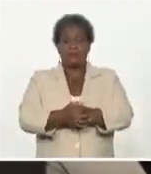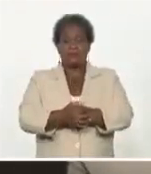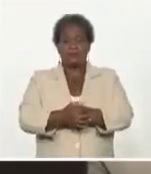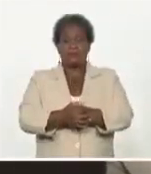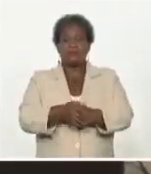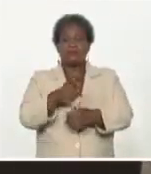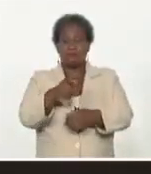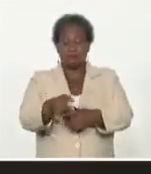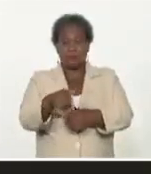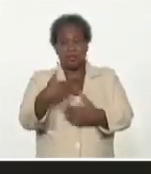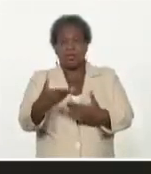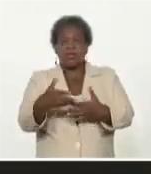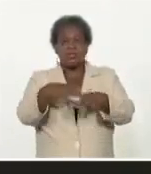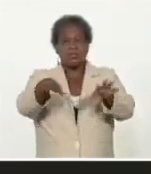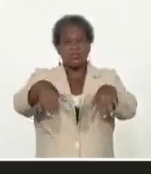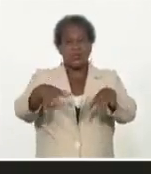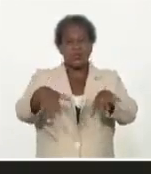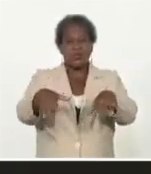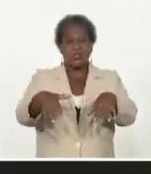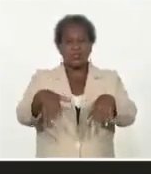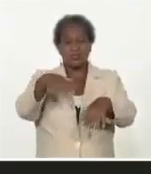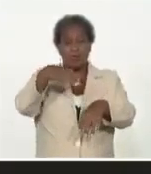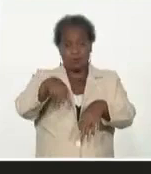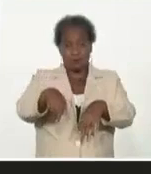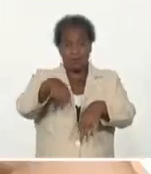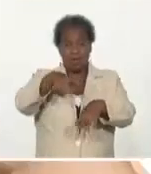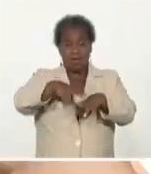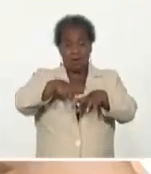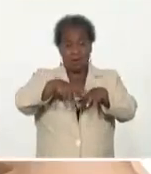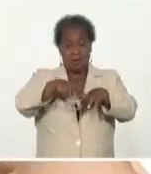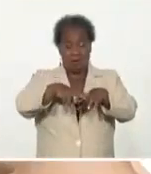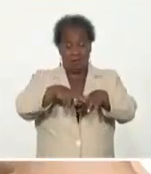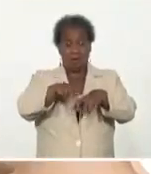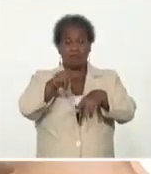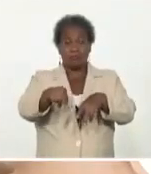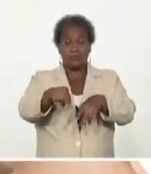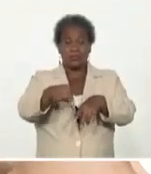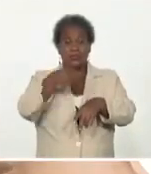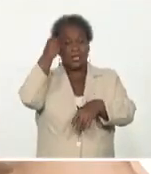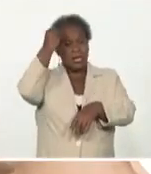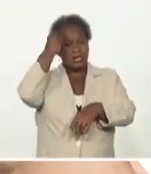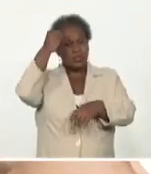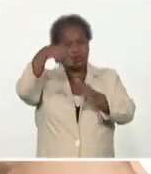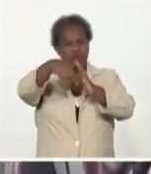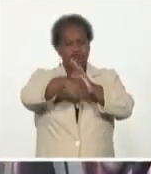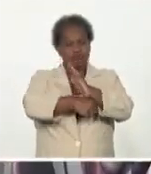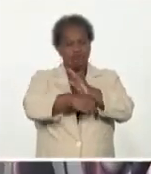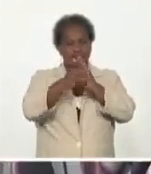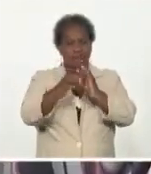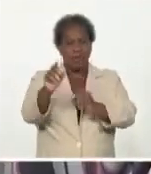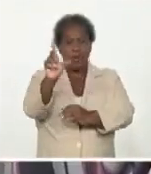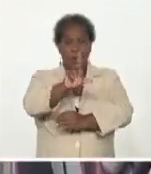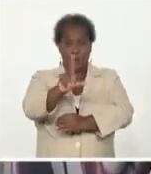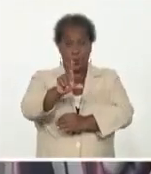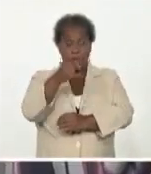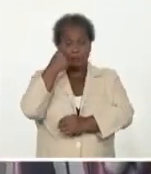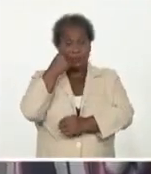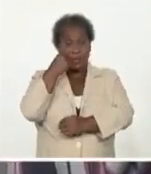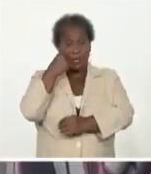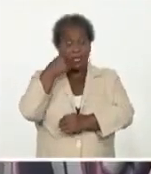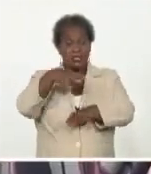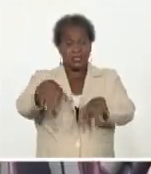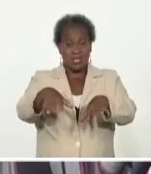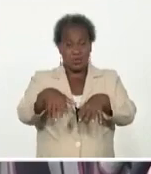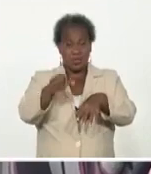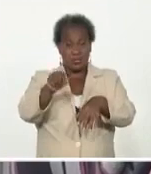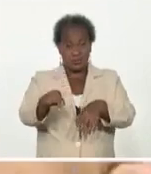El comportamiento epidemiológico en La Habana fue ampliamente analizado este lunes. Ante la situación que muestra la capital, se llevó a